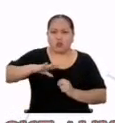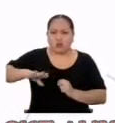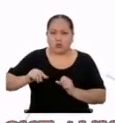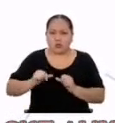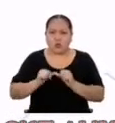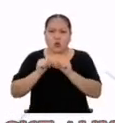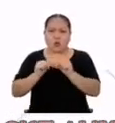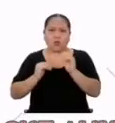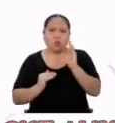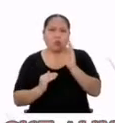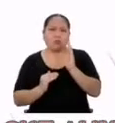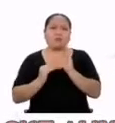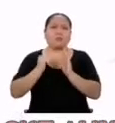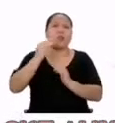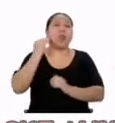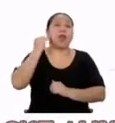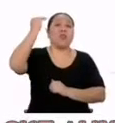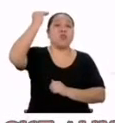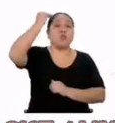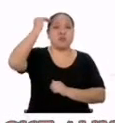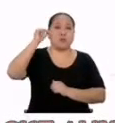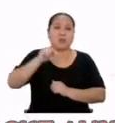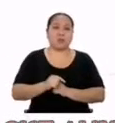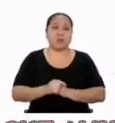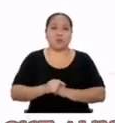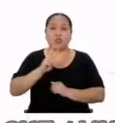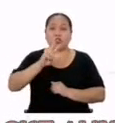hasta la edad adulta. 2/3 de los